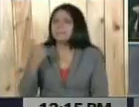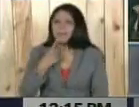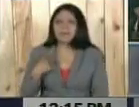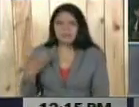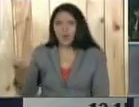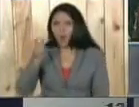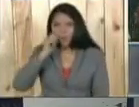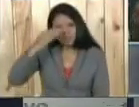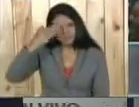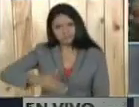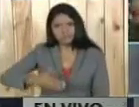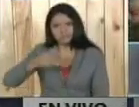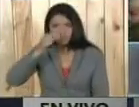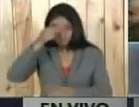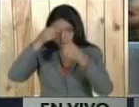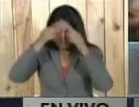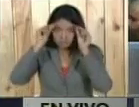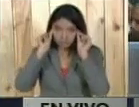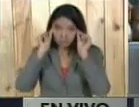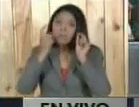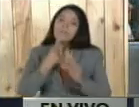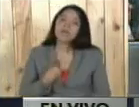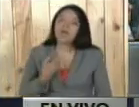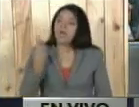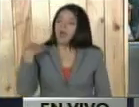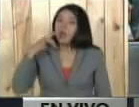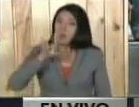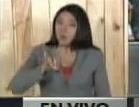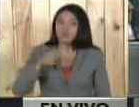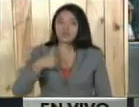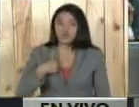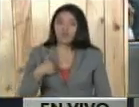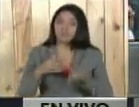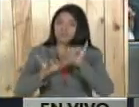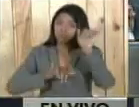Padrino, que estuvieron el lunes mientras yo estaba